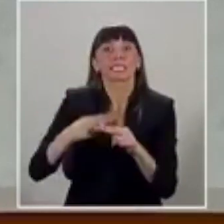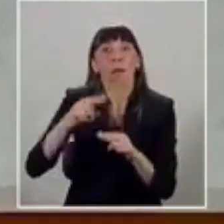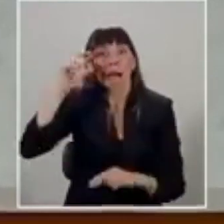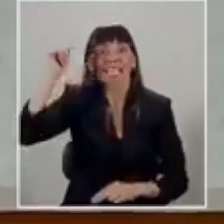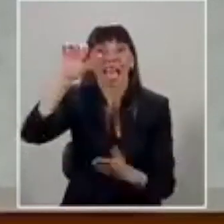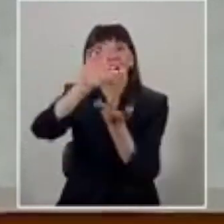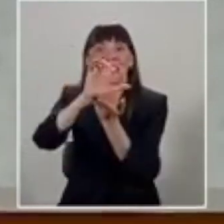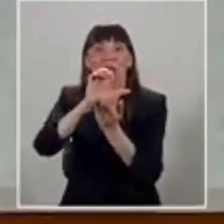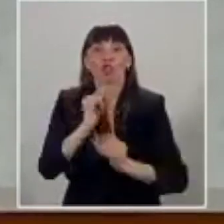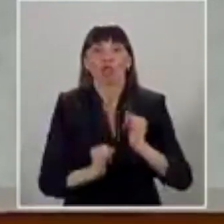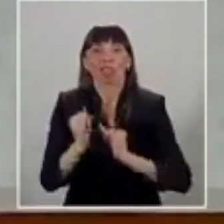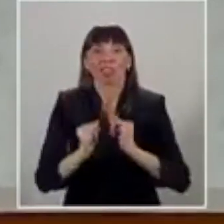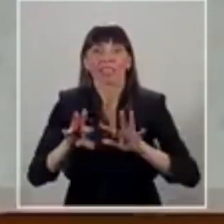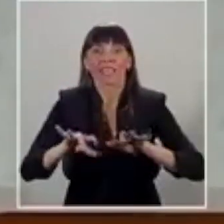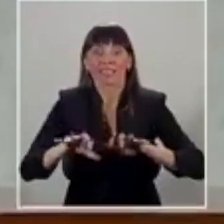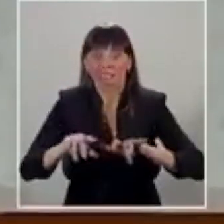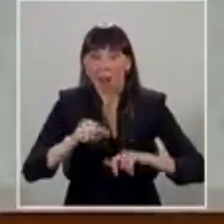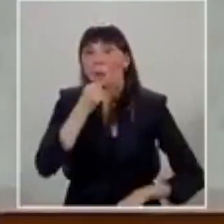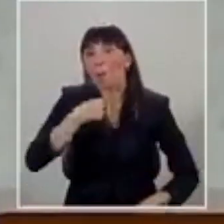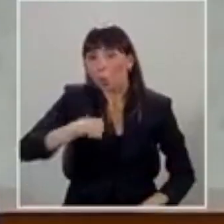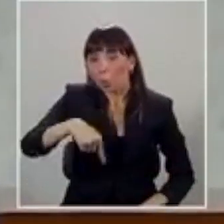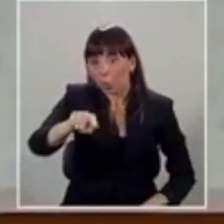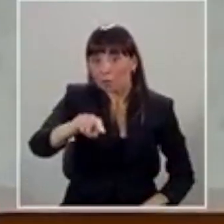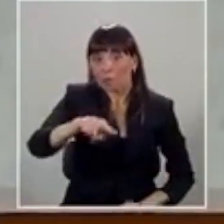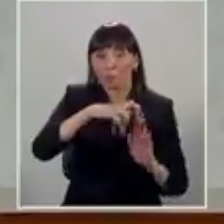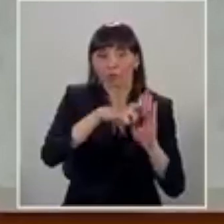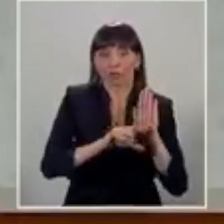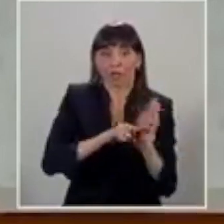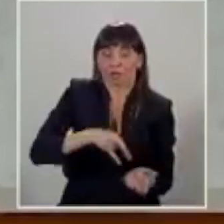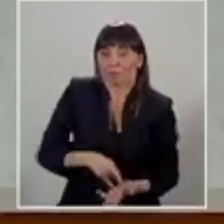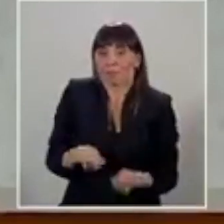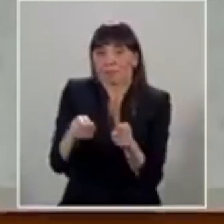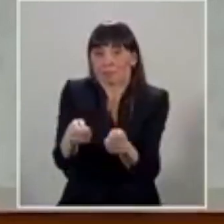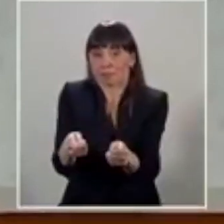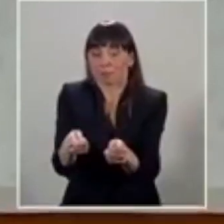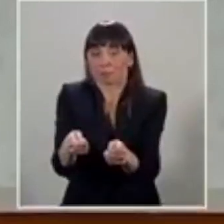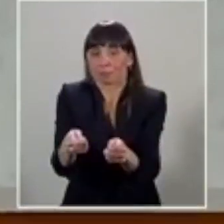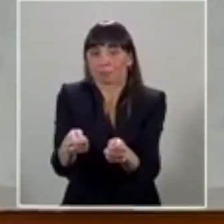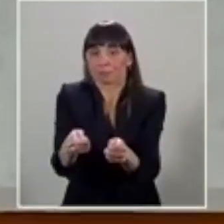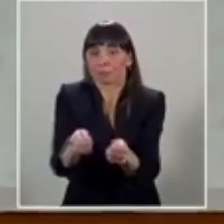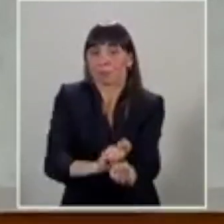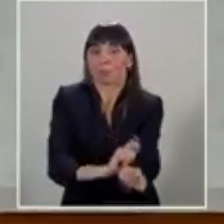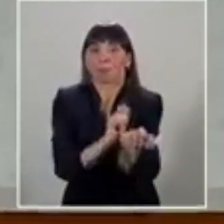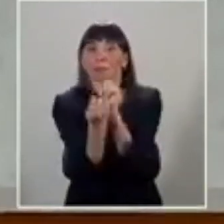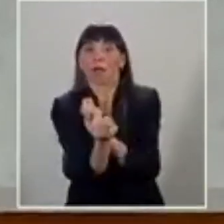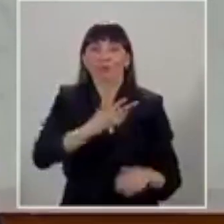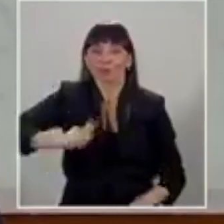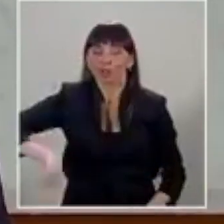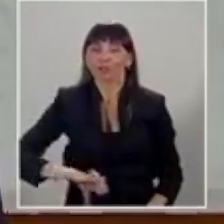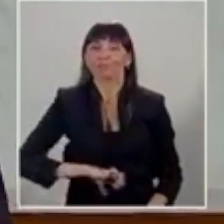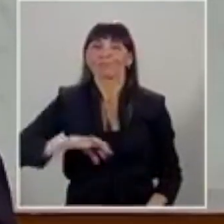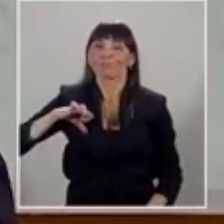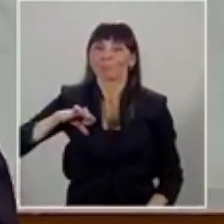Digital y también vamos a enviar próximamente a este Congreso un proyecto de ley de transformación digital.